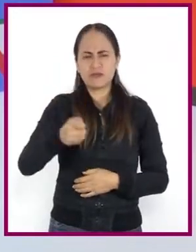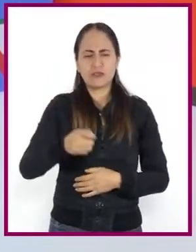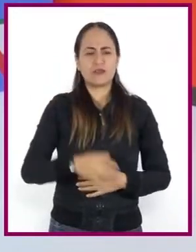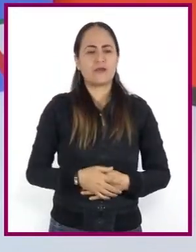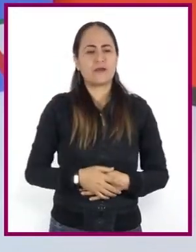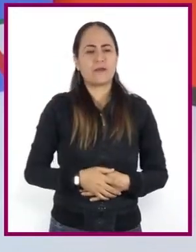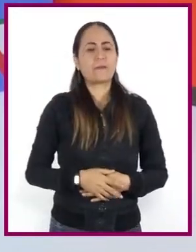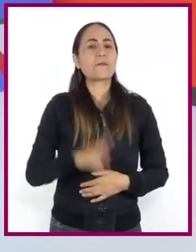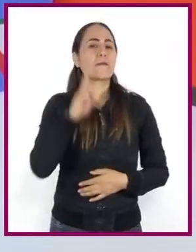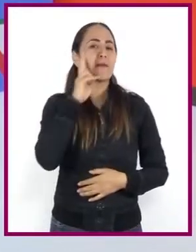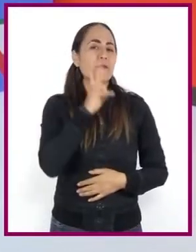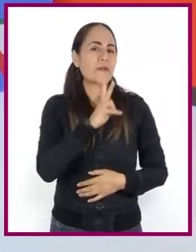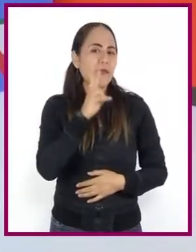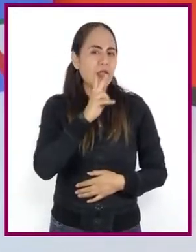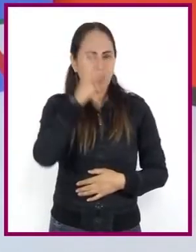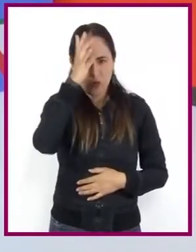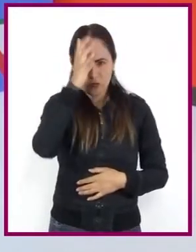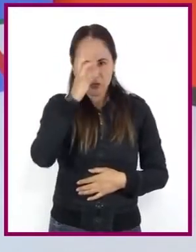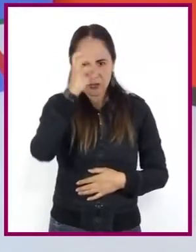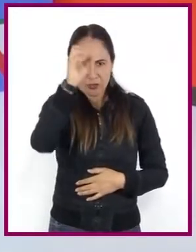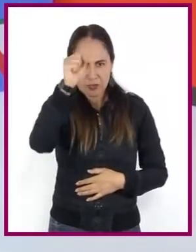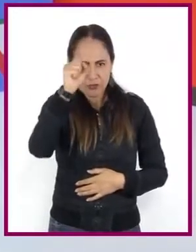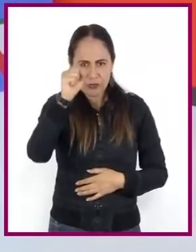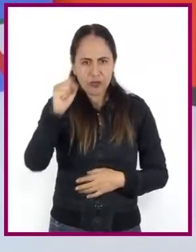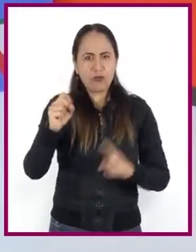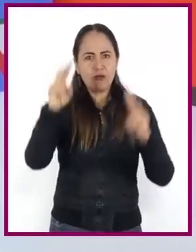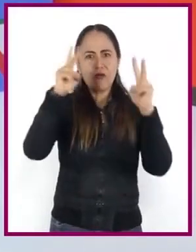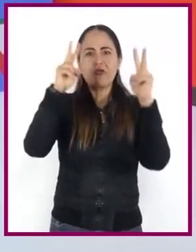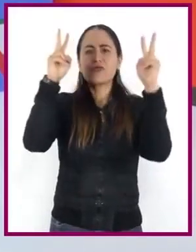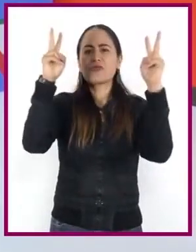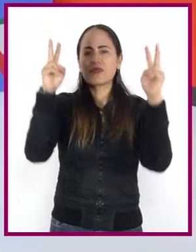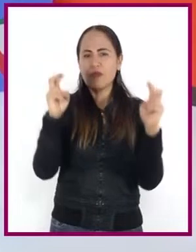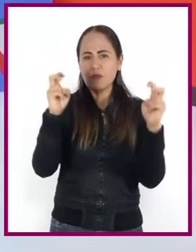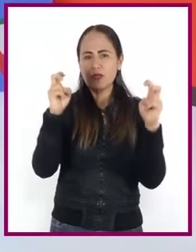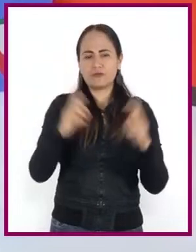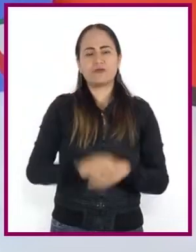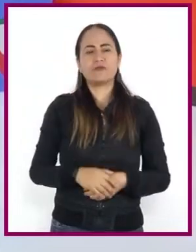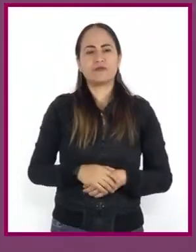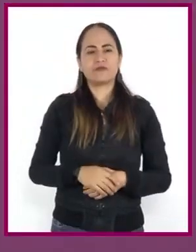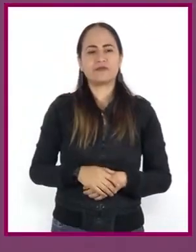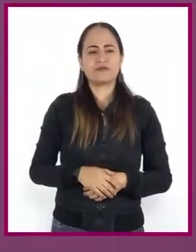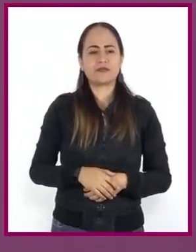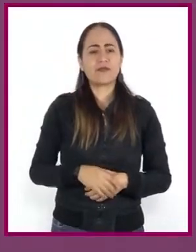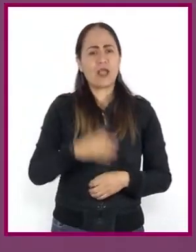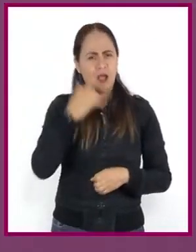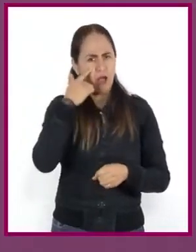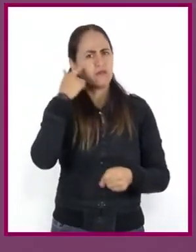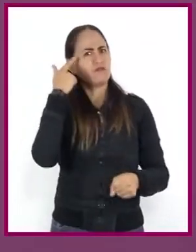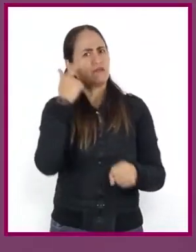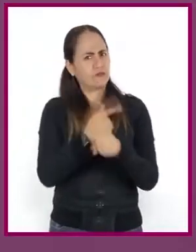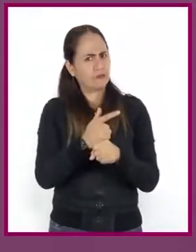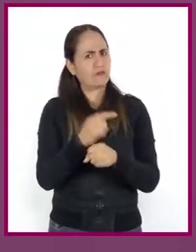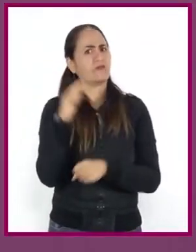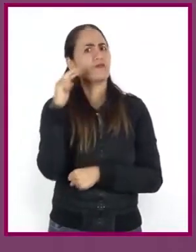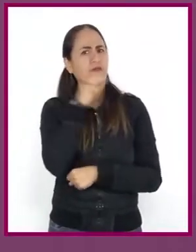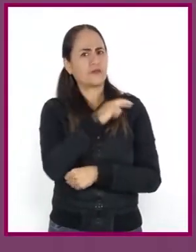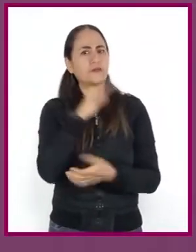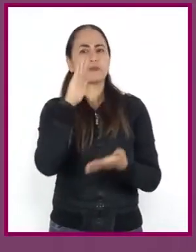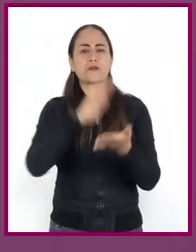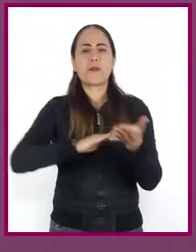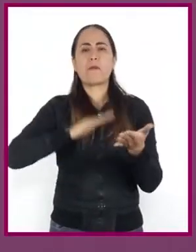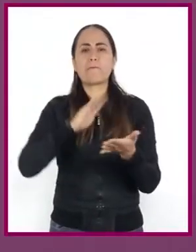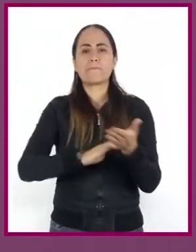la definición de lo que es un título, pues con él podremos identificar inmediatamente el documento